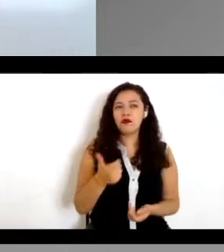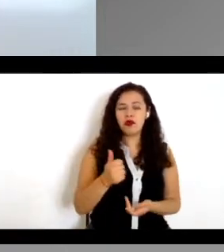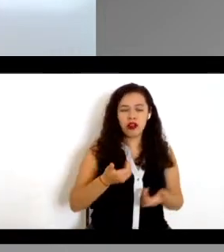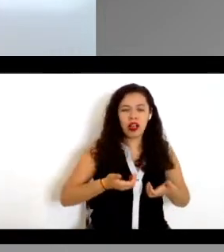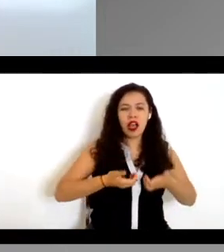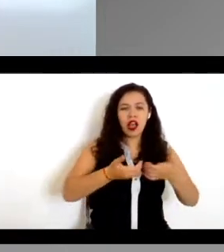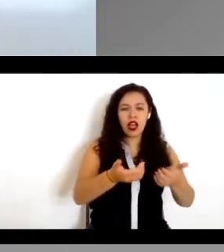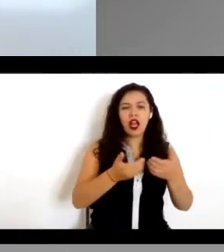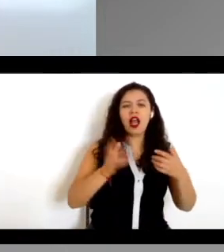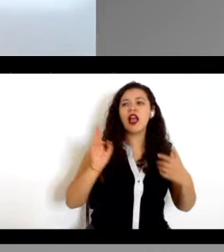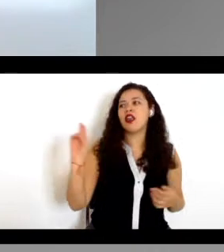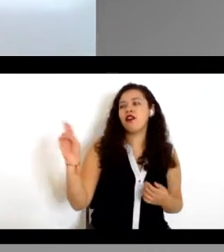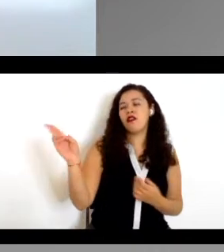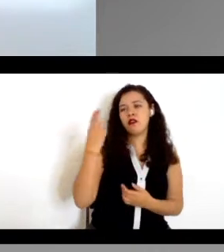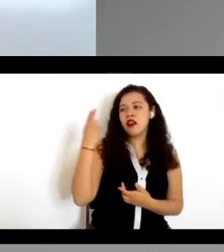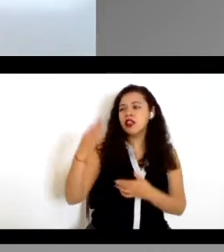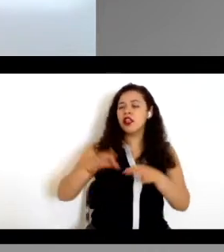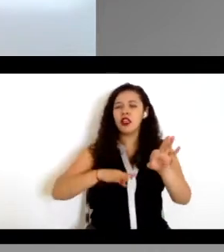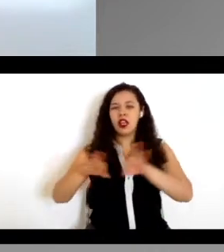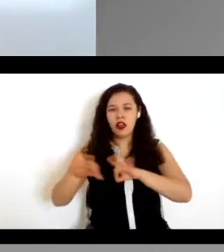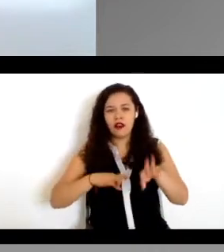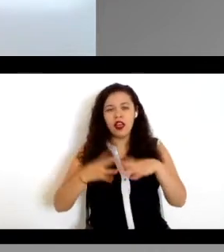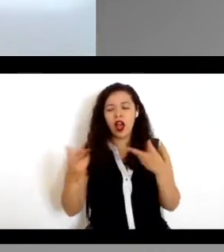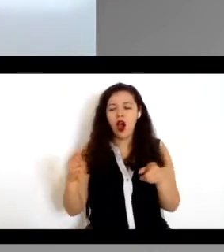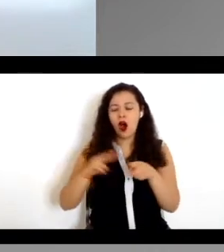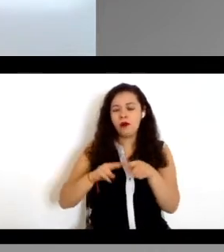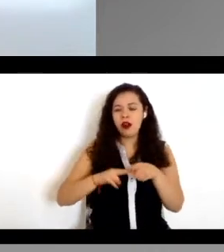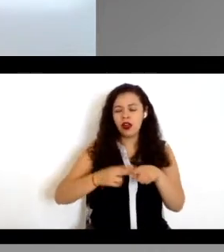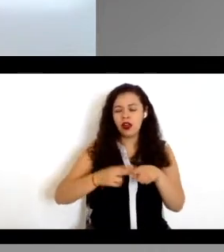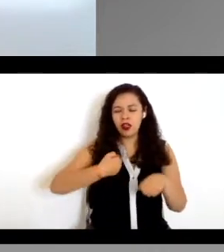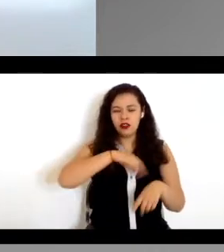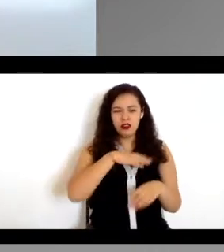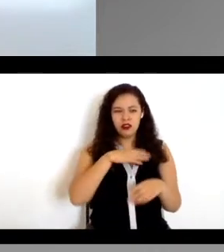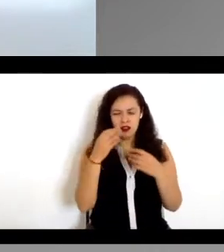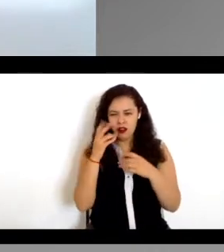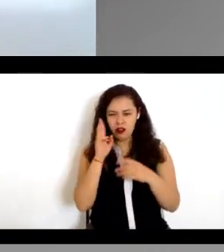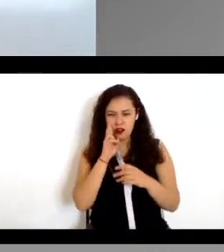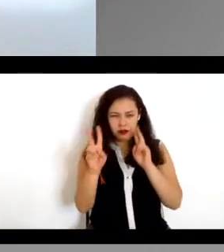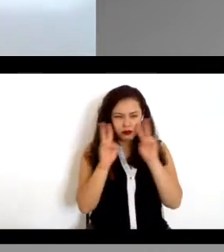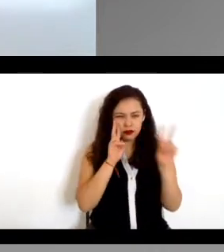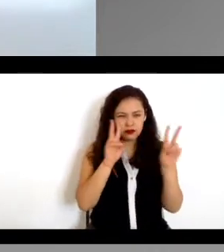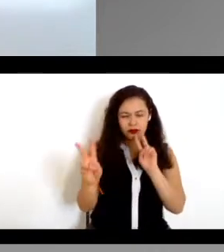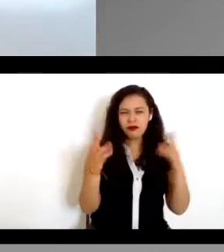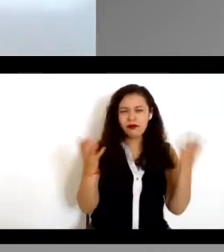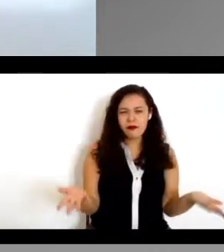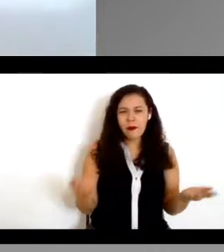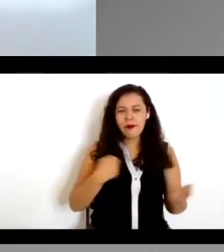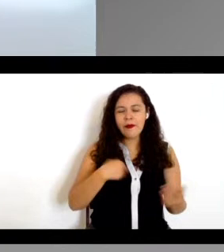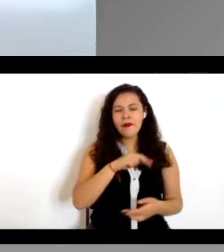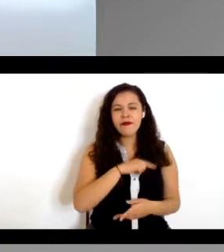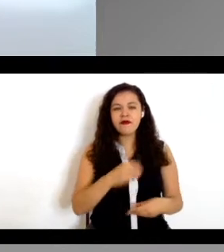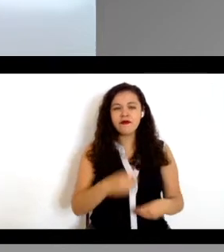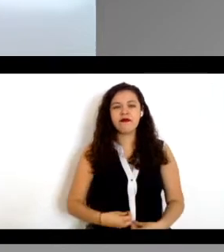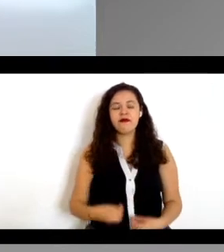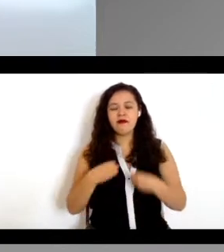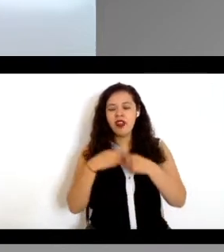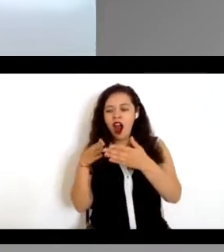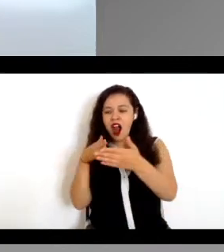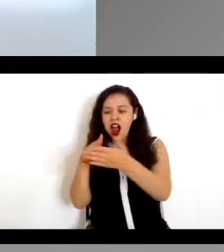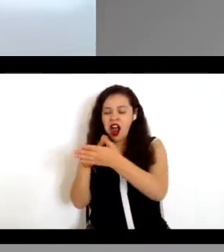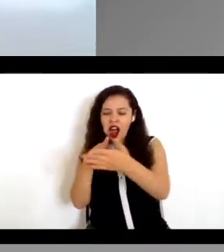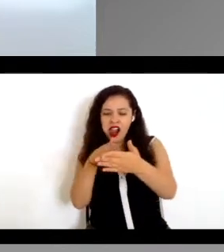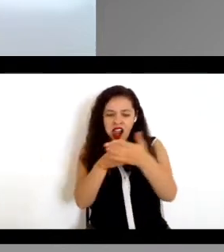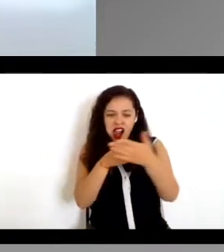la universidad, en el trabajo, en el parque, porque hemos edificado una vida social llena de obstáculos, de barreras